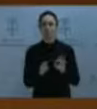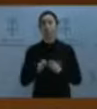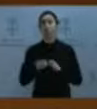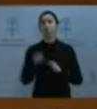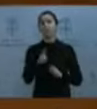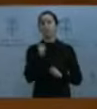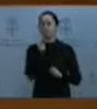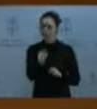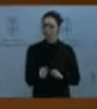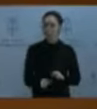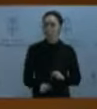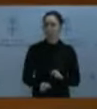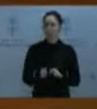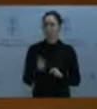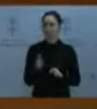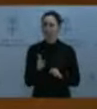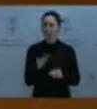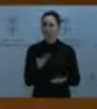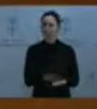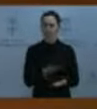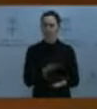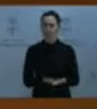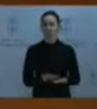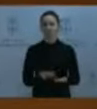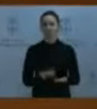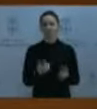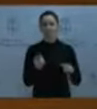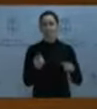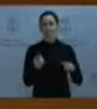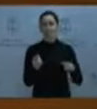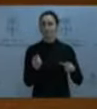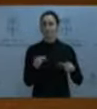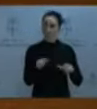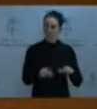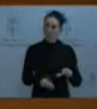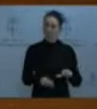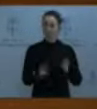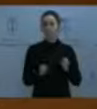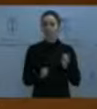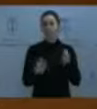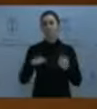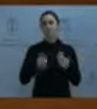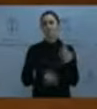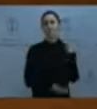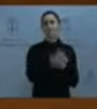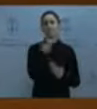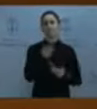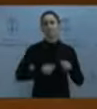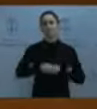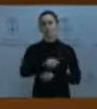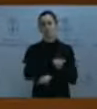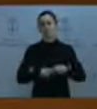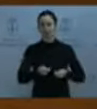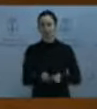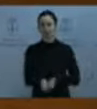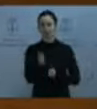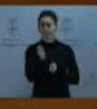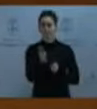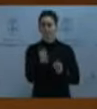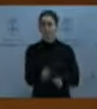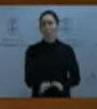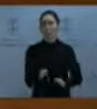ocasión en compañía del presidente de la Federación de Cofradías ante diferentes autoridades competentes en materia